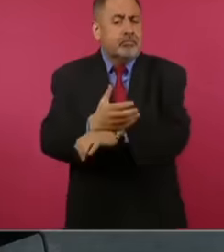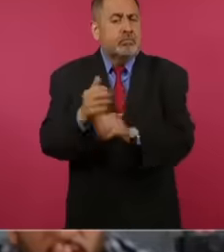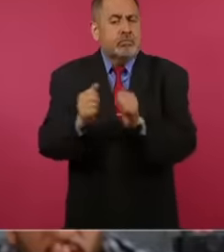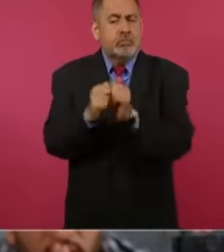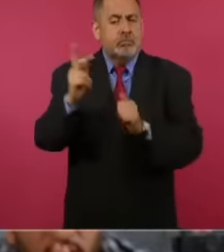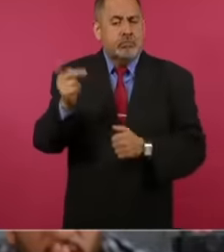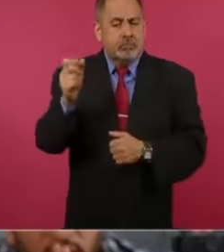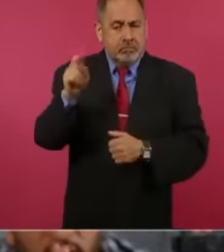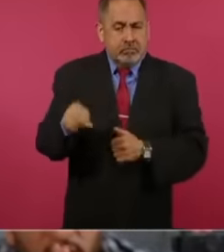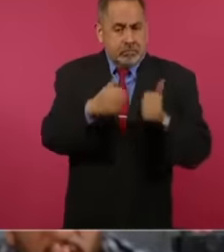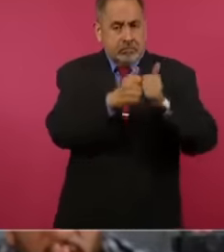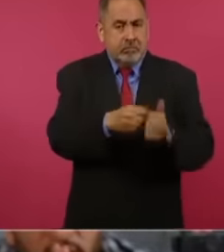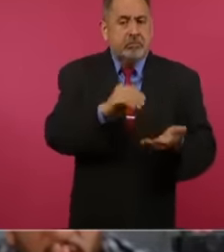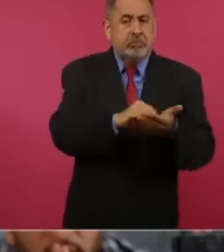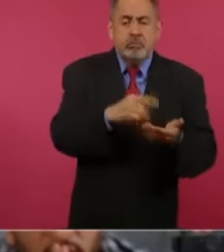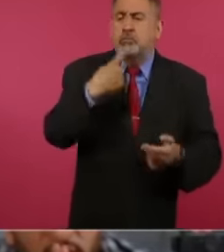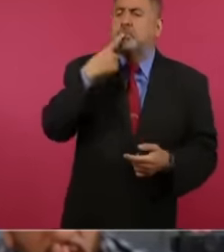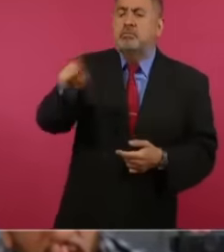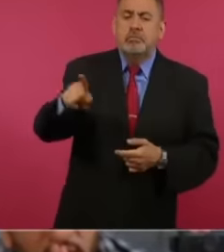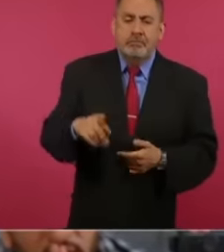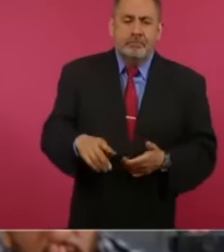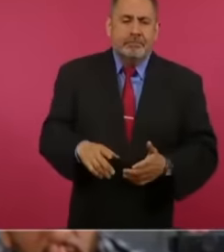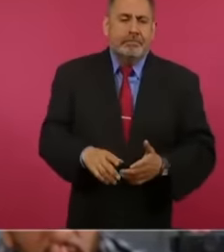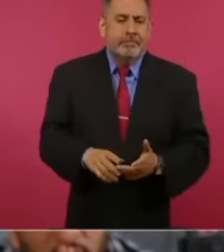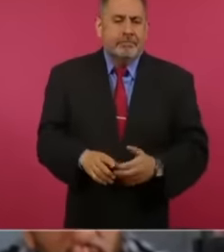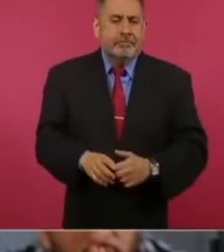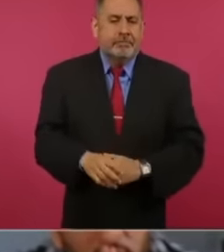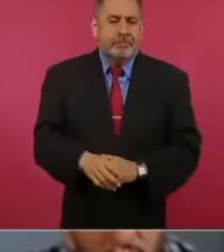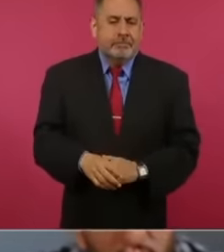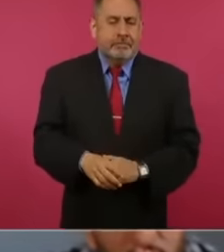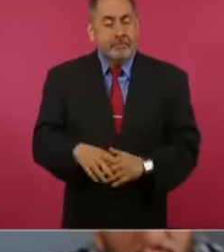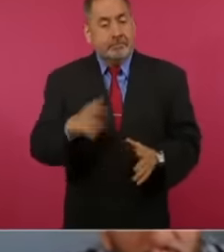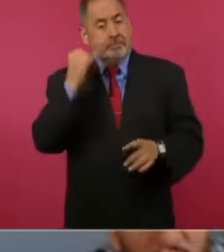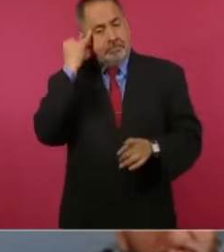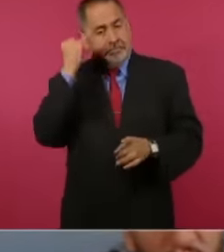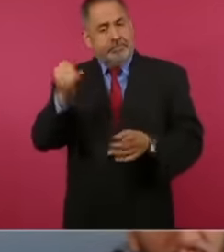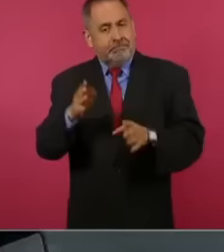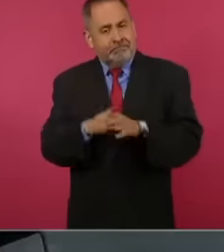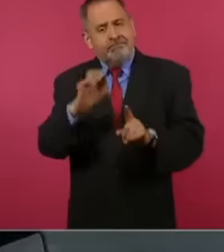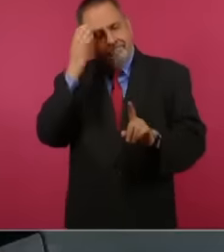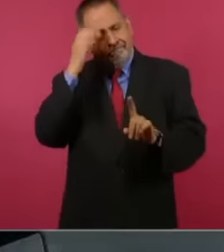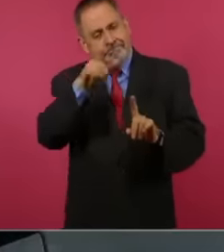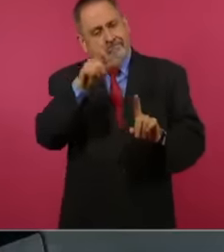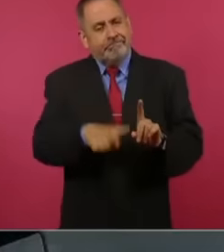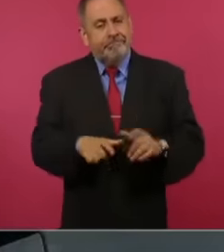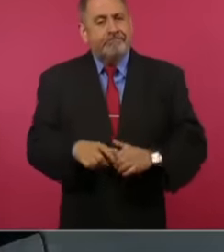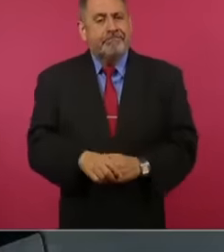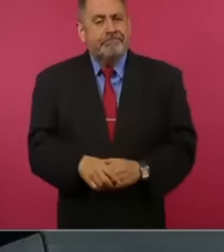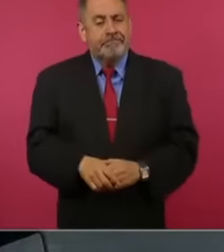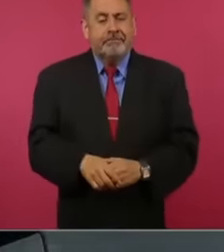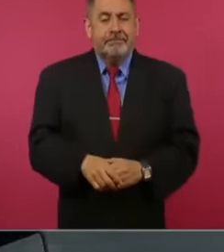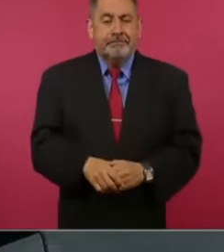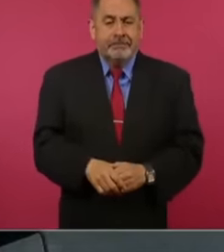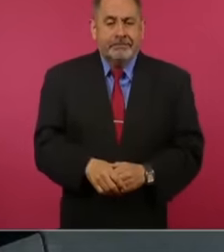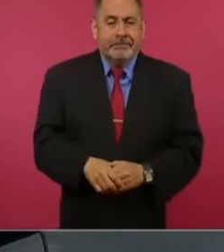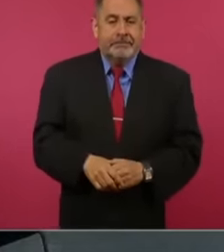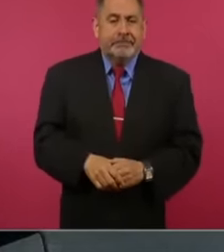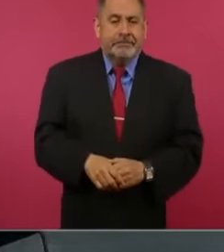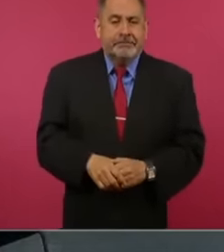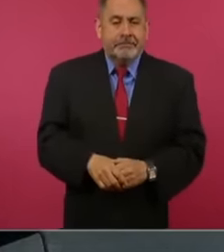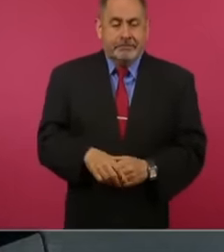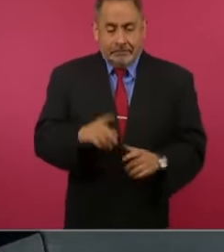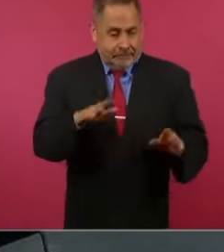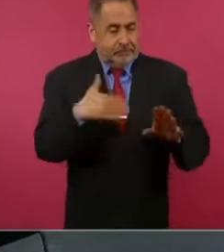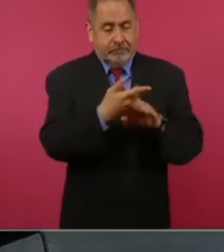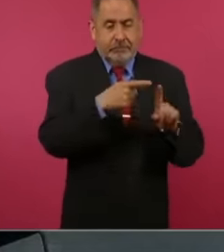que se quedaron en el PAN, son los que la están denunciando. Ah. Imagínense si no la conocen. Entonces, sí. Esos a